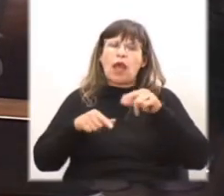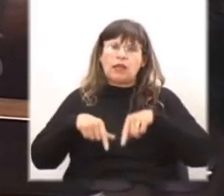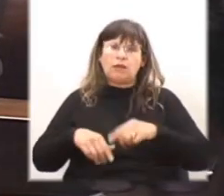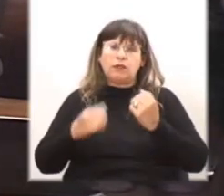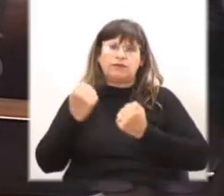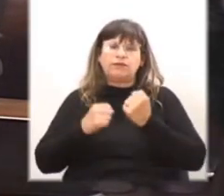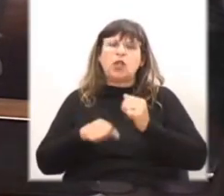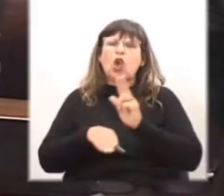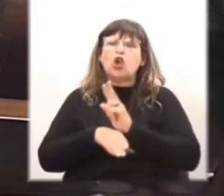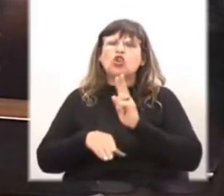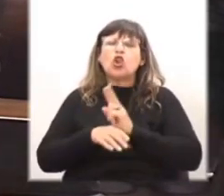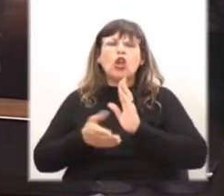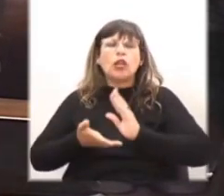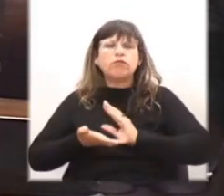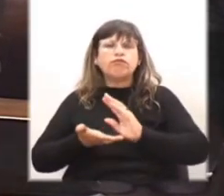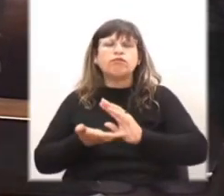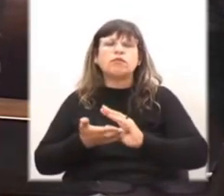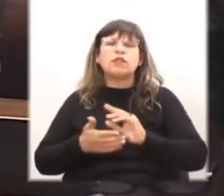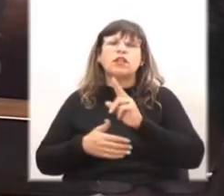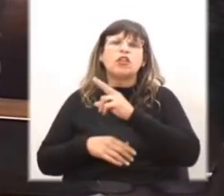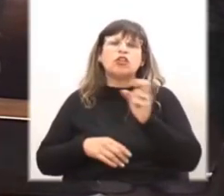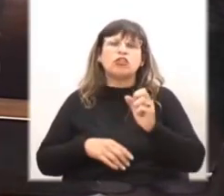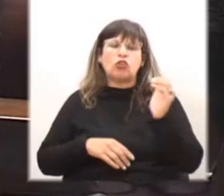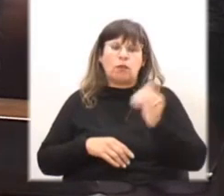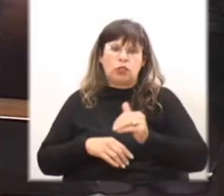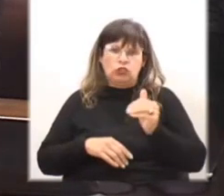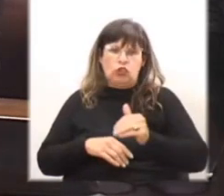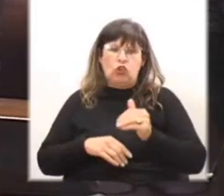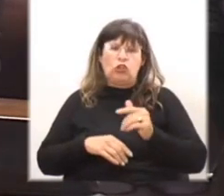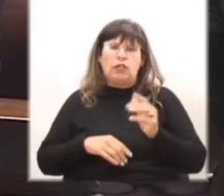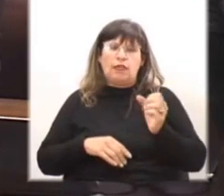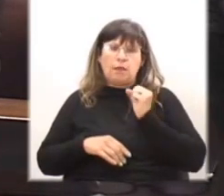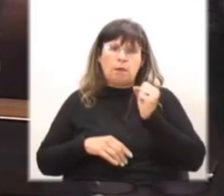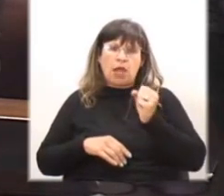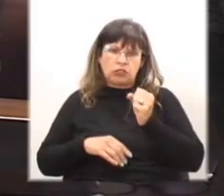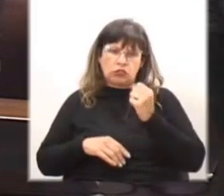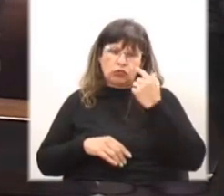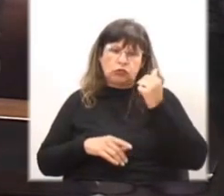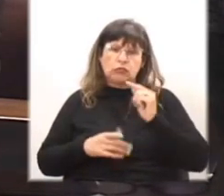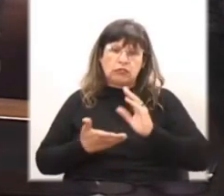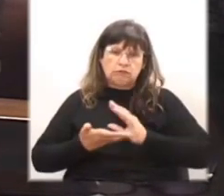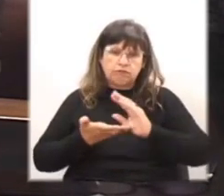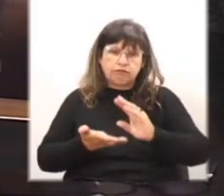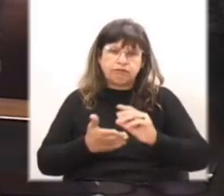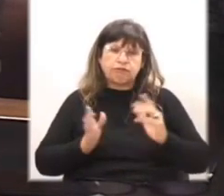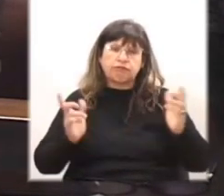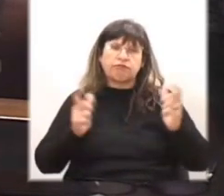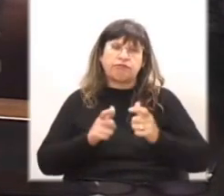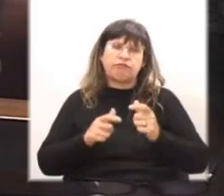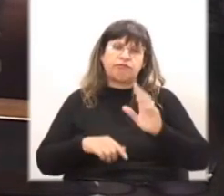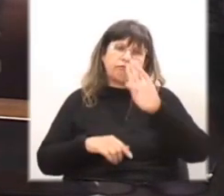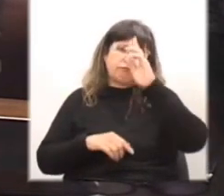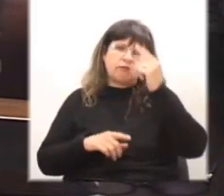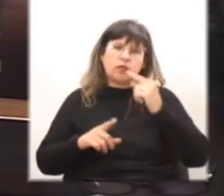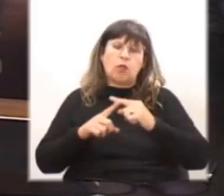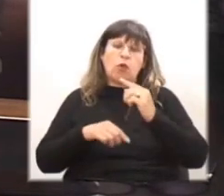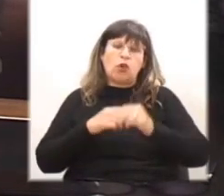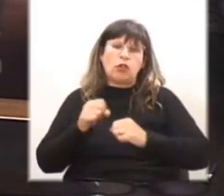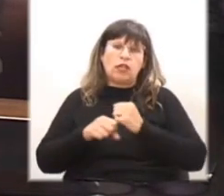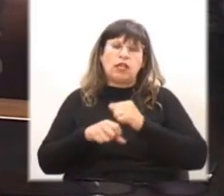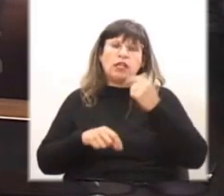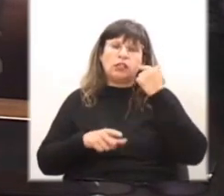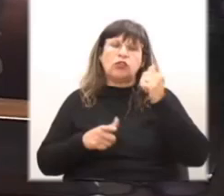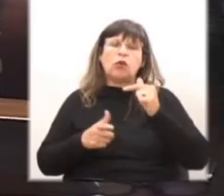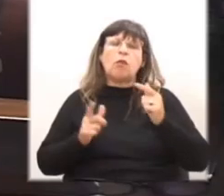controla la partida de 200 millones de pesos que se le otorga a la delegación uruguaya normalmente por concepto de